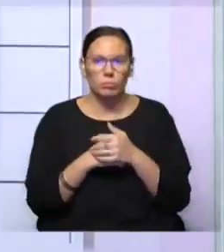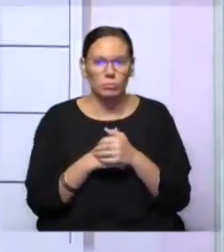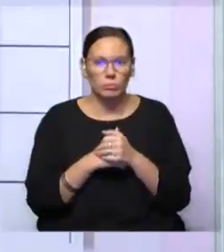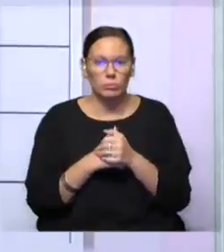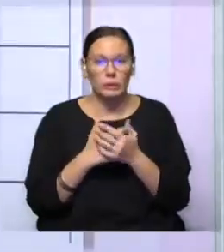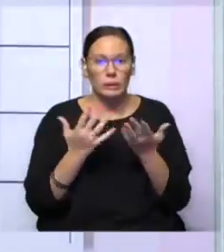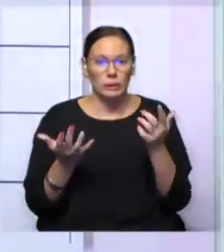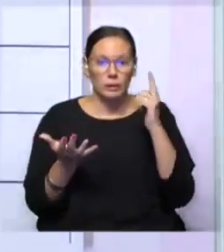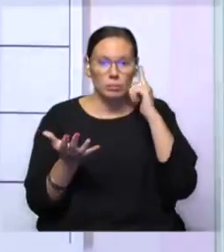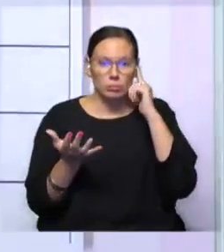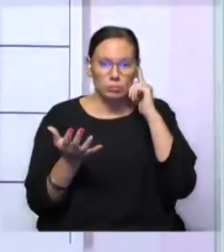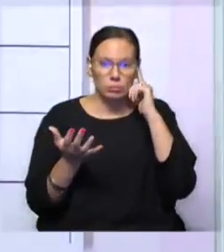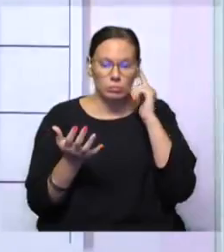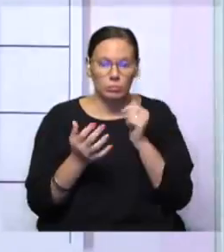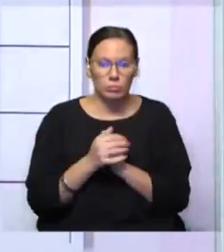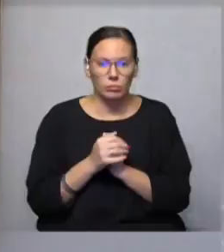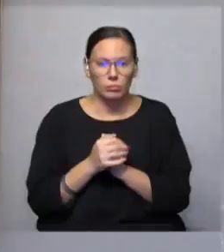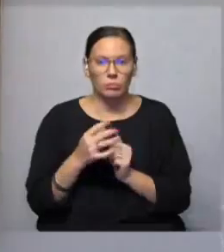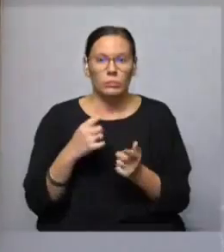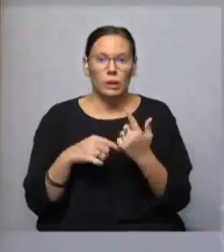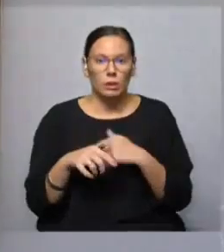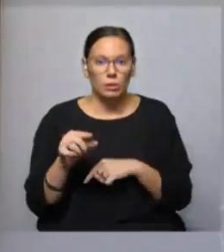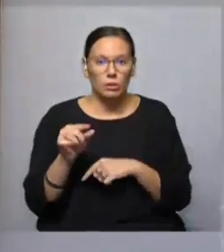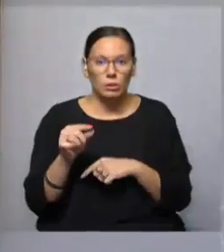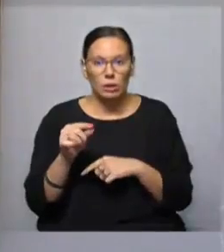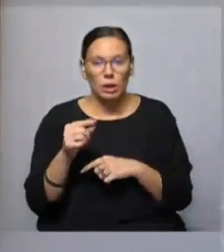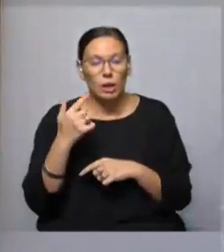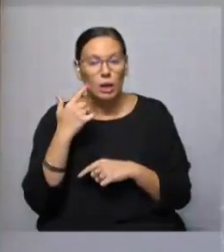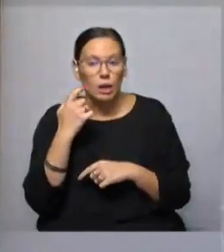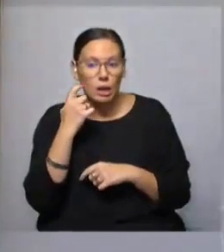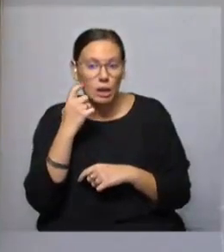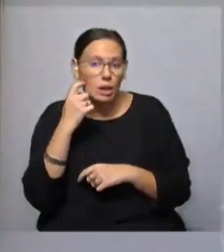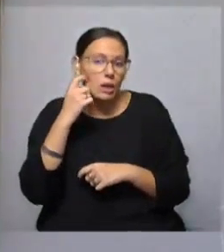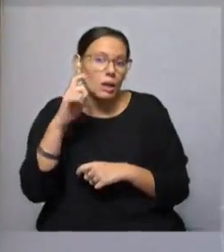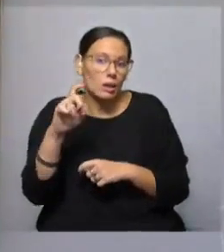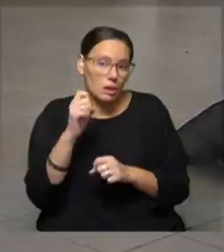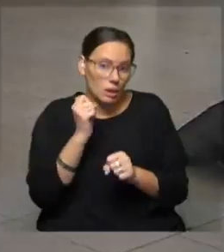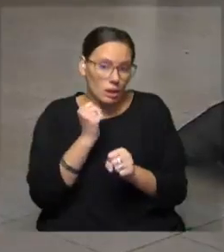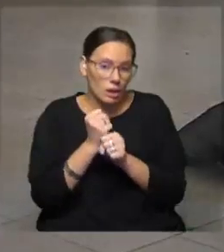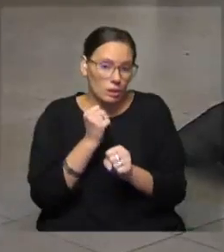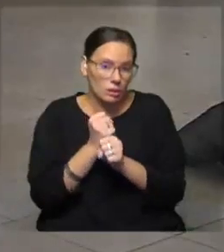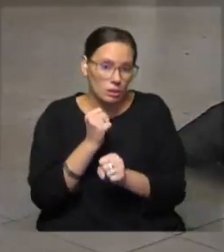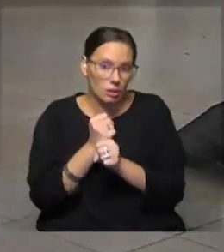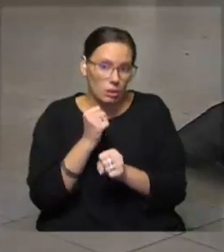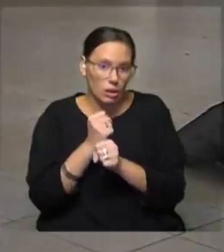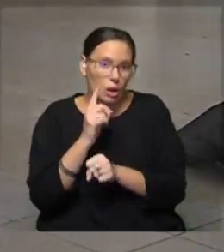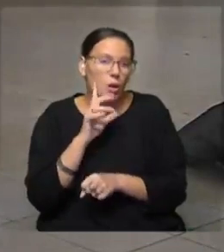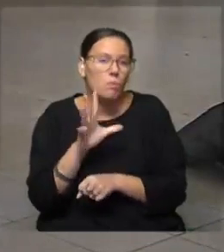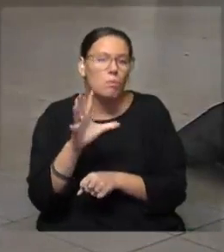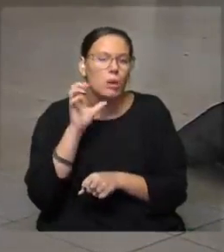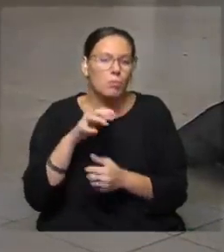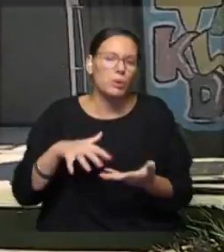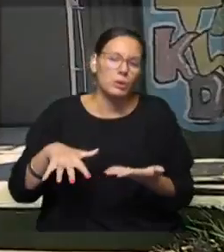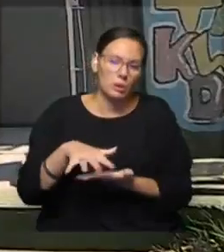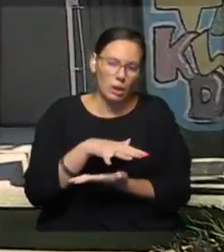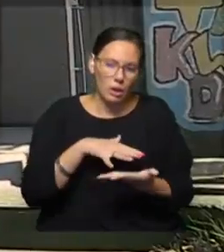y bueno, entonces un poco la perspectiva es trabajar para rescatar la memoria del